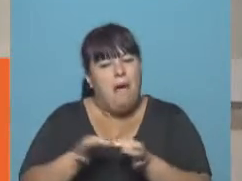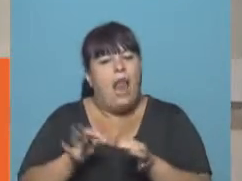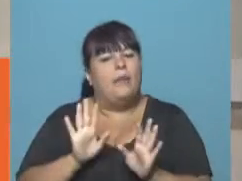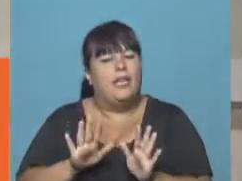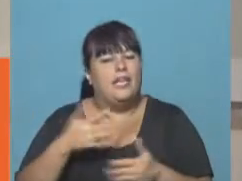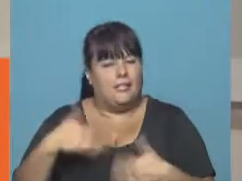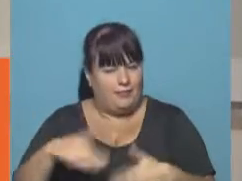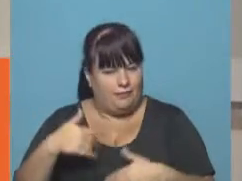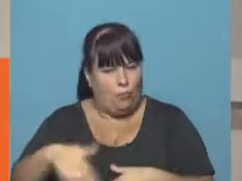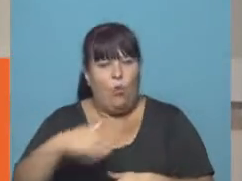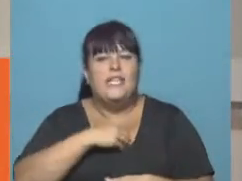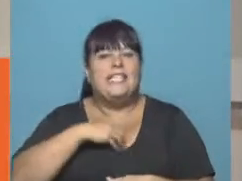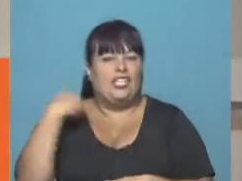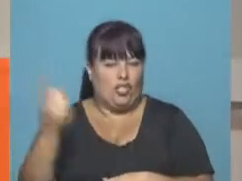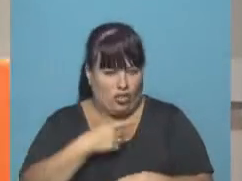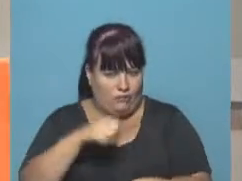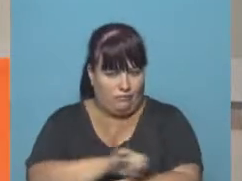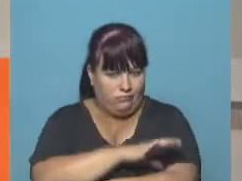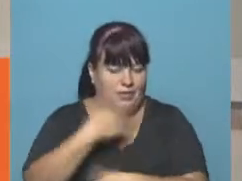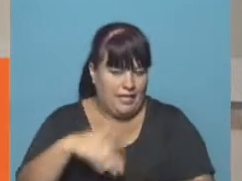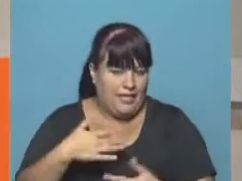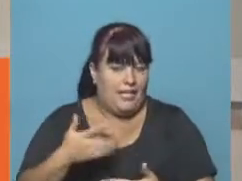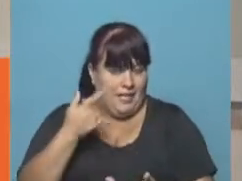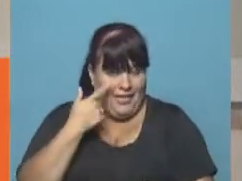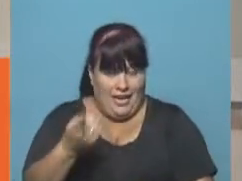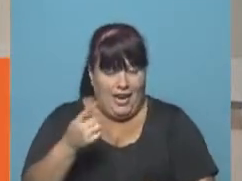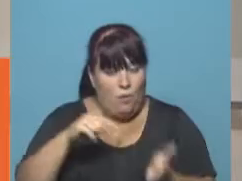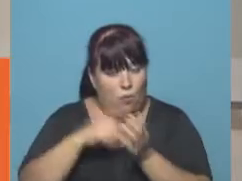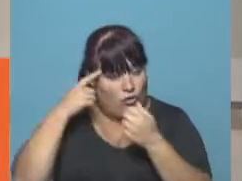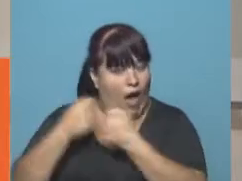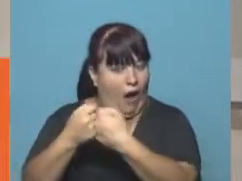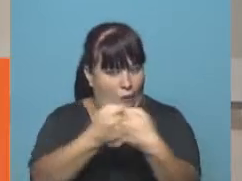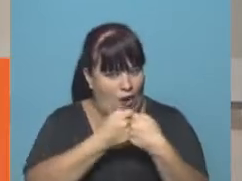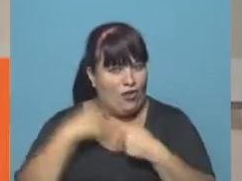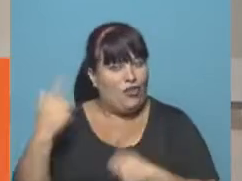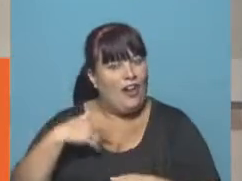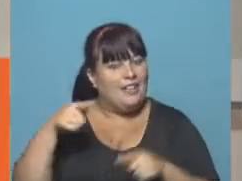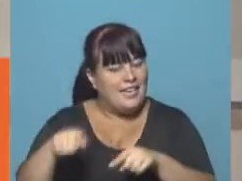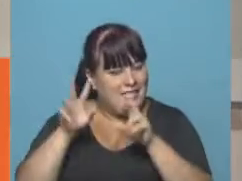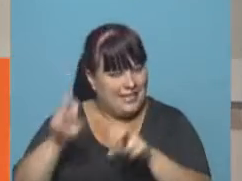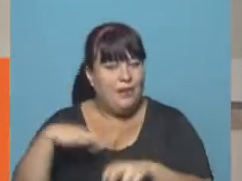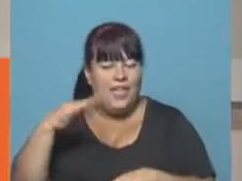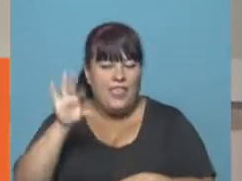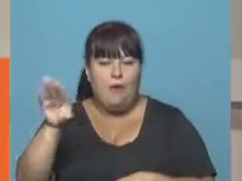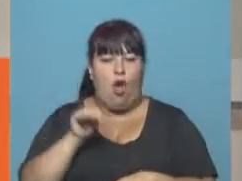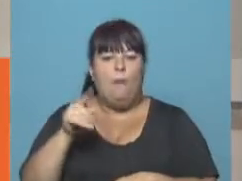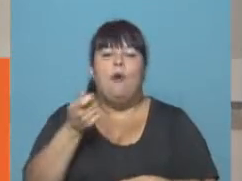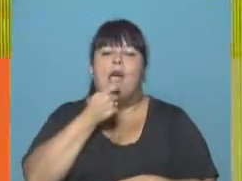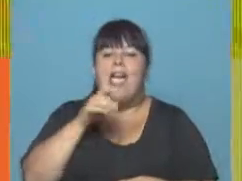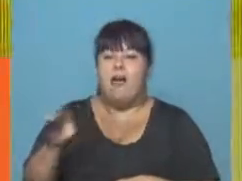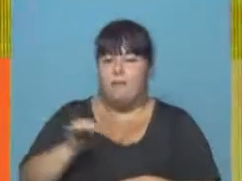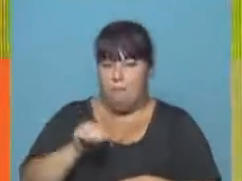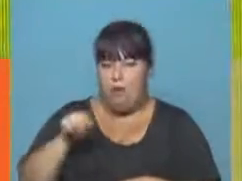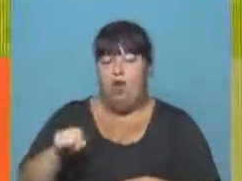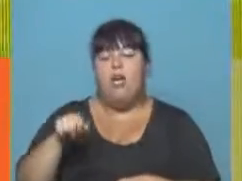muy cara a los sentimientos de todos nosotros en esto. Ahí tenemos un punto de acuerdo todos los argentinos y lo tendremos que tomar como ejemplo.